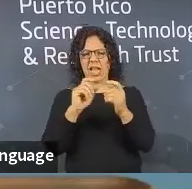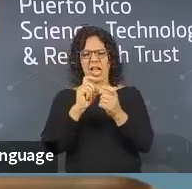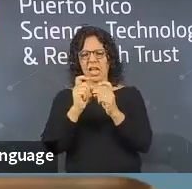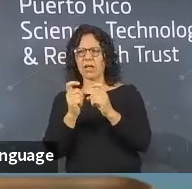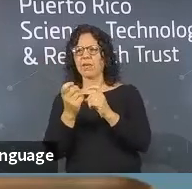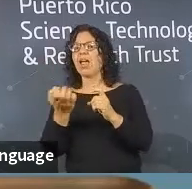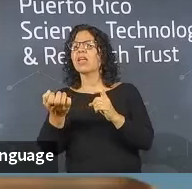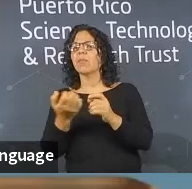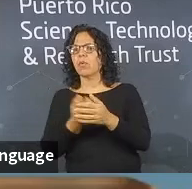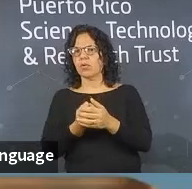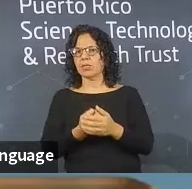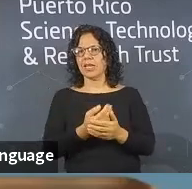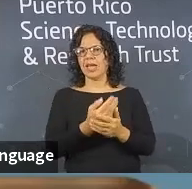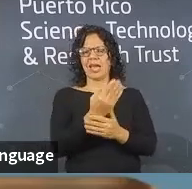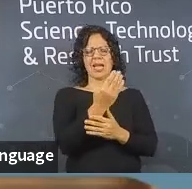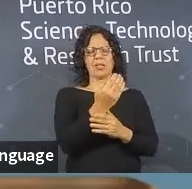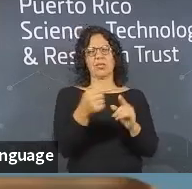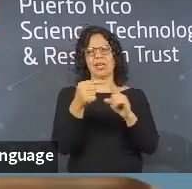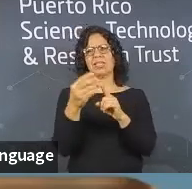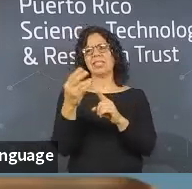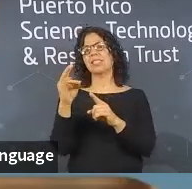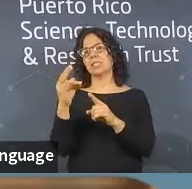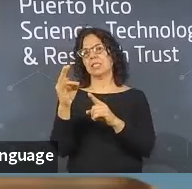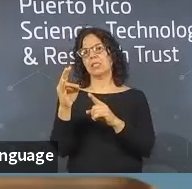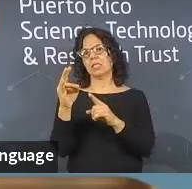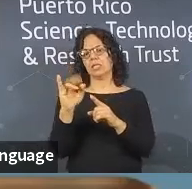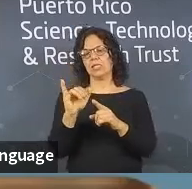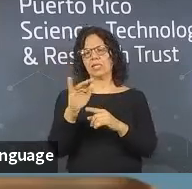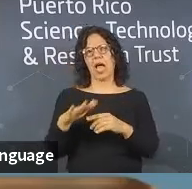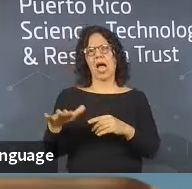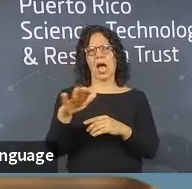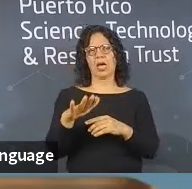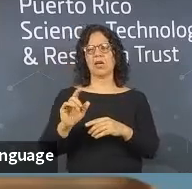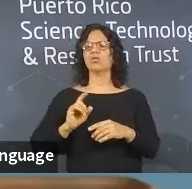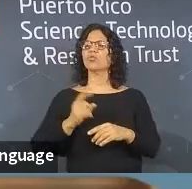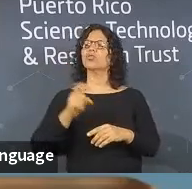entre 14 y 17 es nuestra área, es la área que necesitamos hacer.